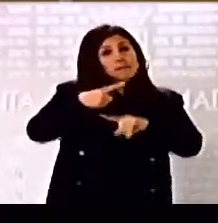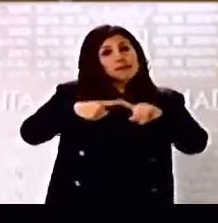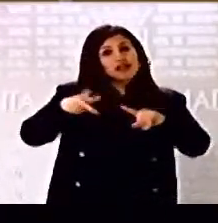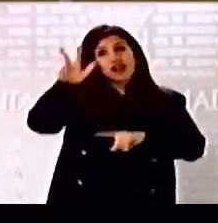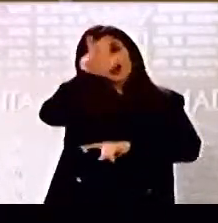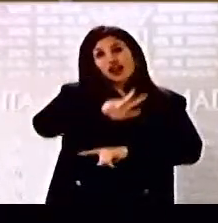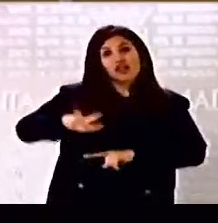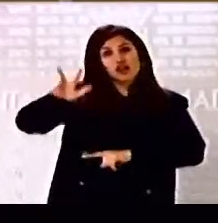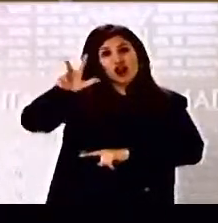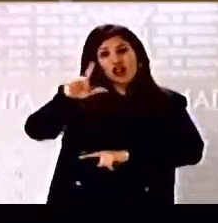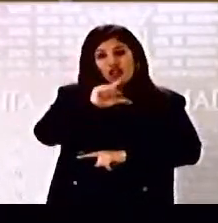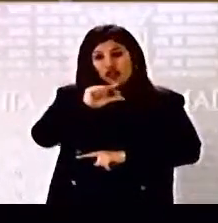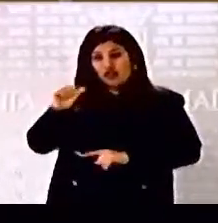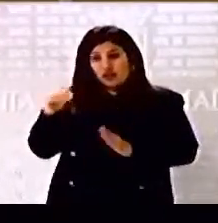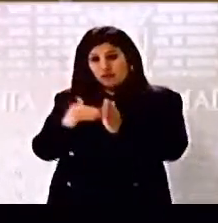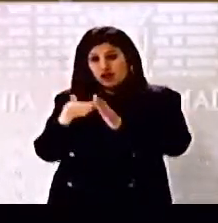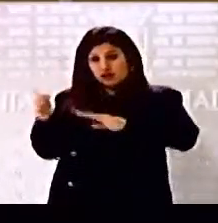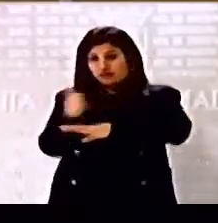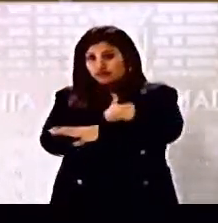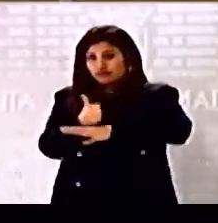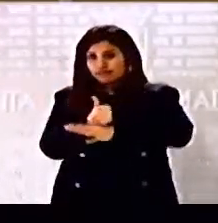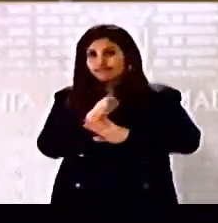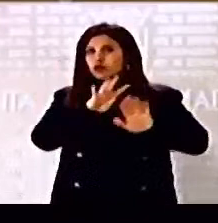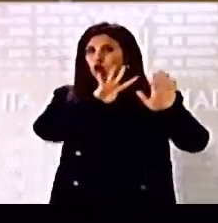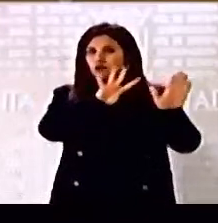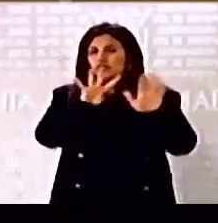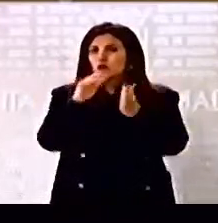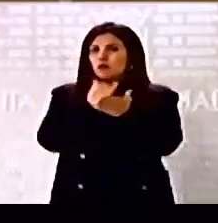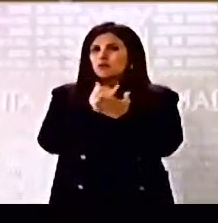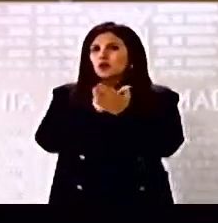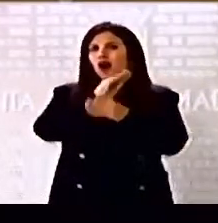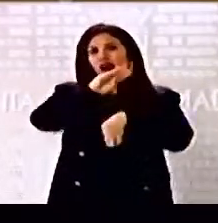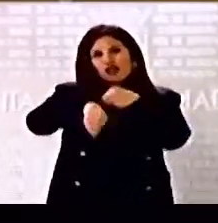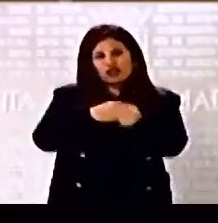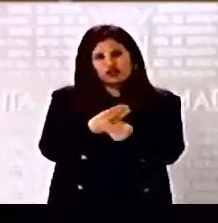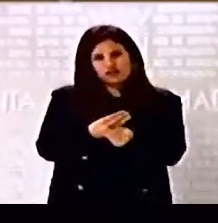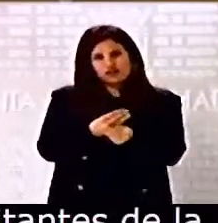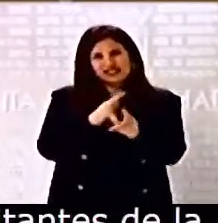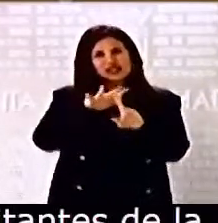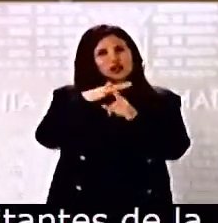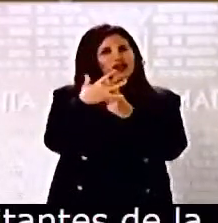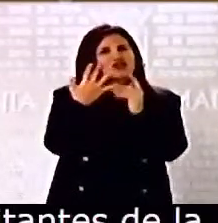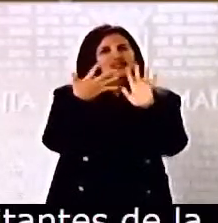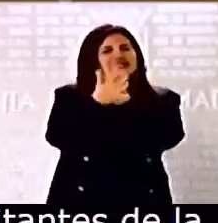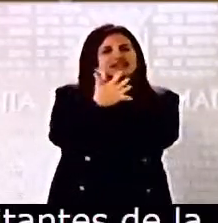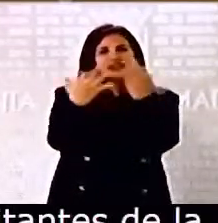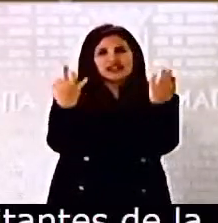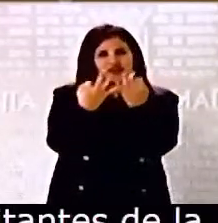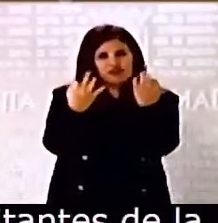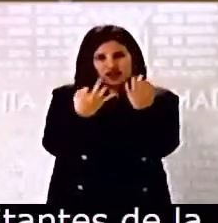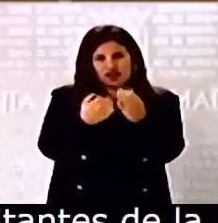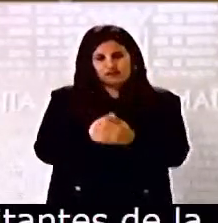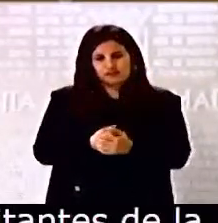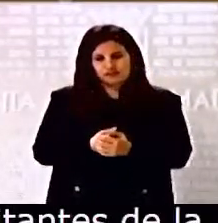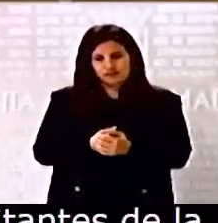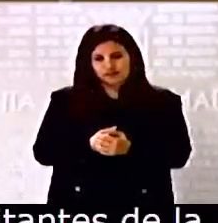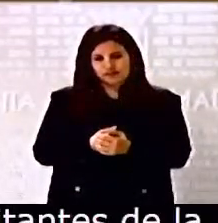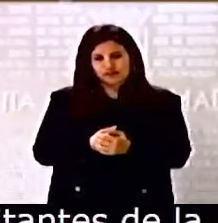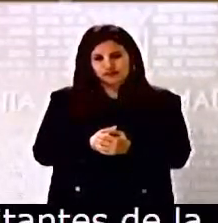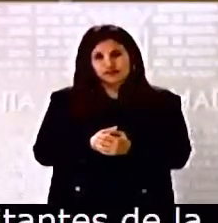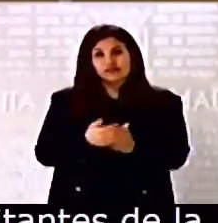por 100.000 habitantes de la media del país, situación que nos lleva a una positividad